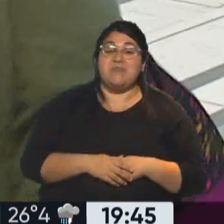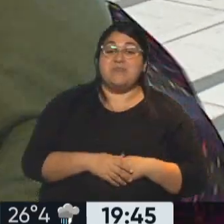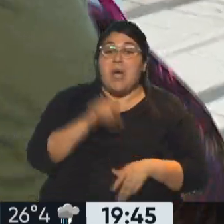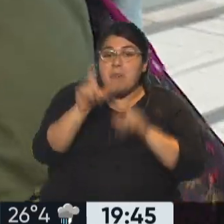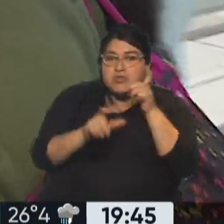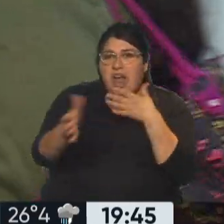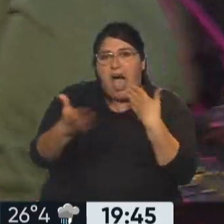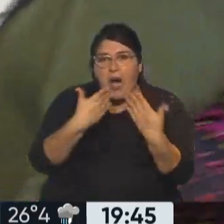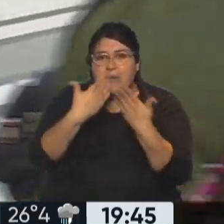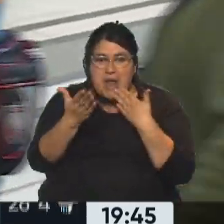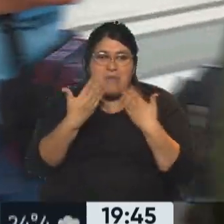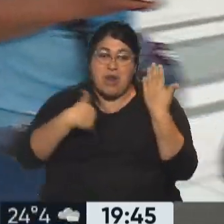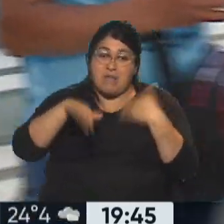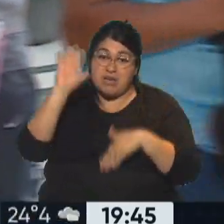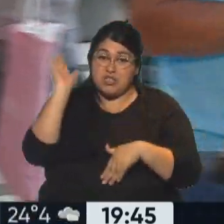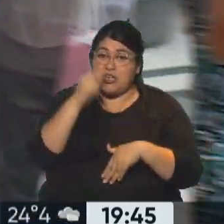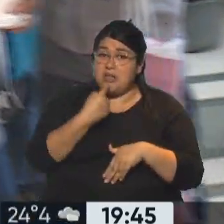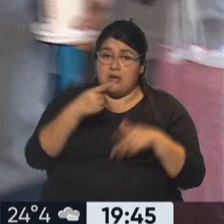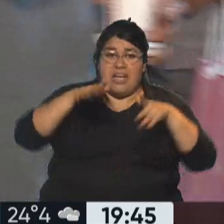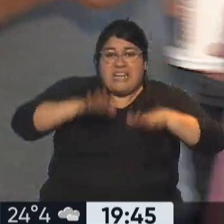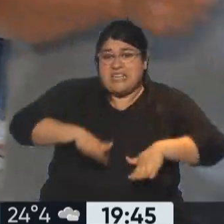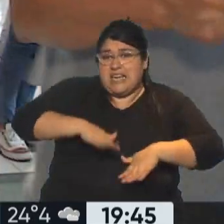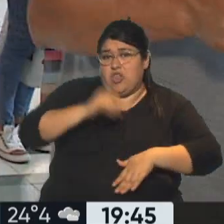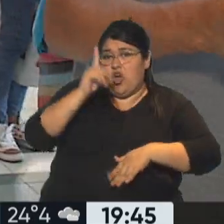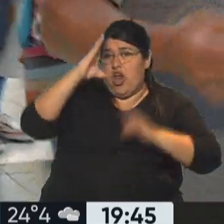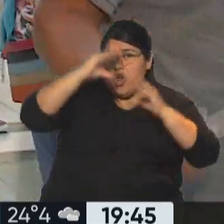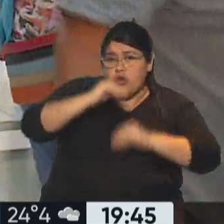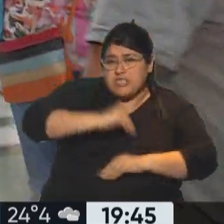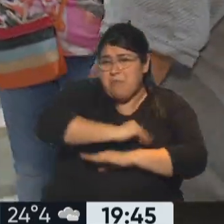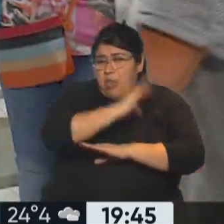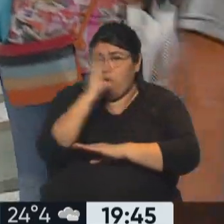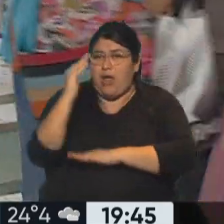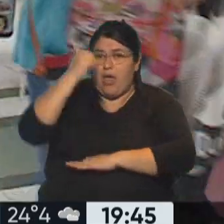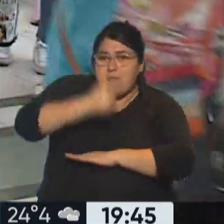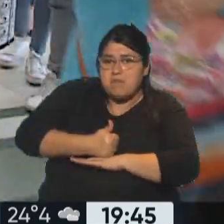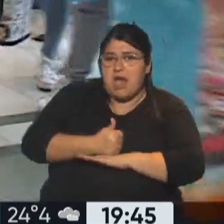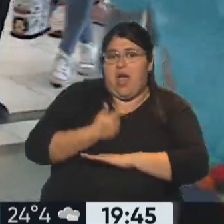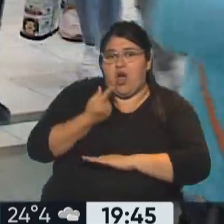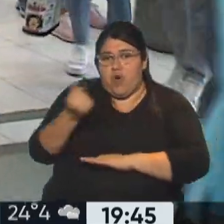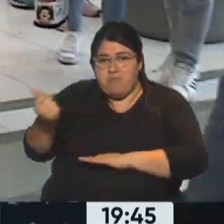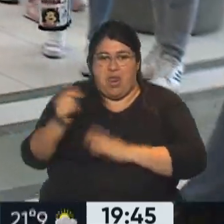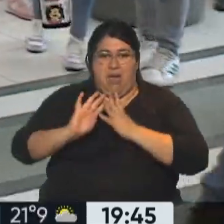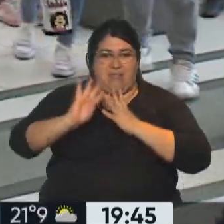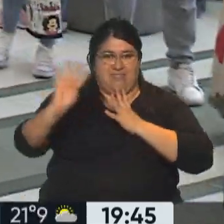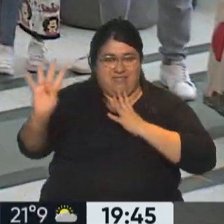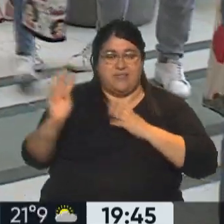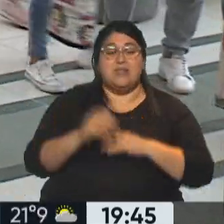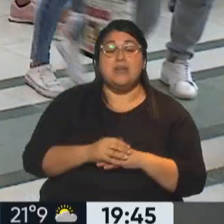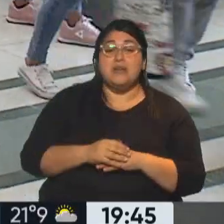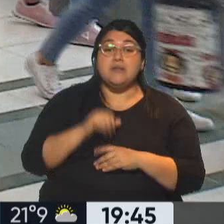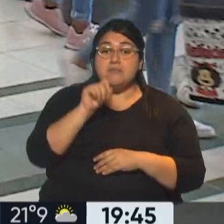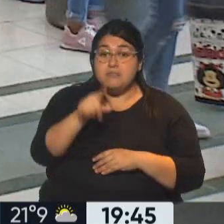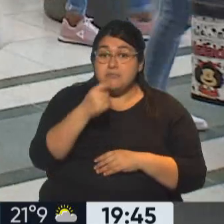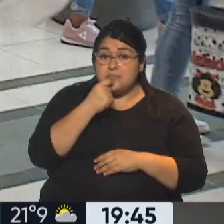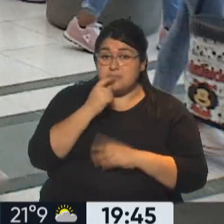hablábamos muchos, la mayoría, han dormido en este lugar para poder conseguir un pasaje, porque como decíamos antes, una vez que se acaban